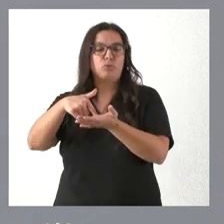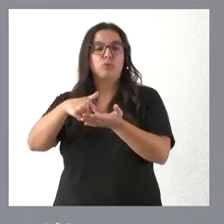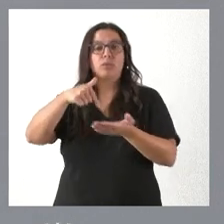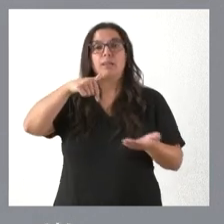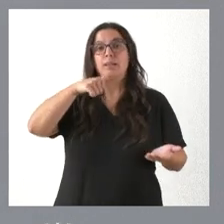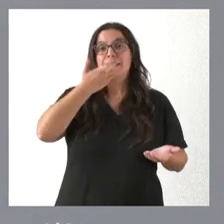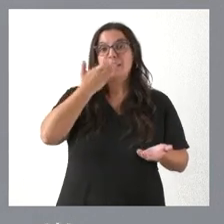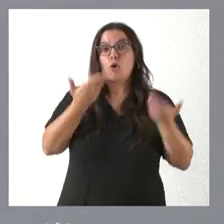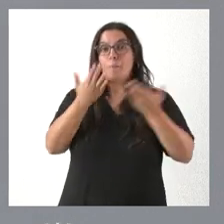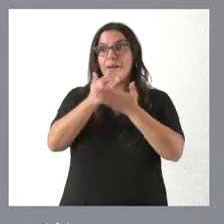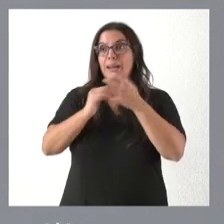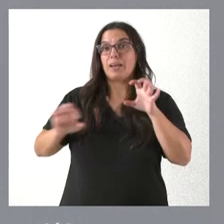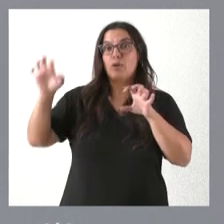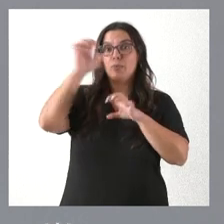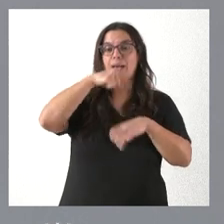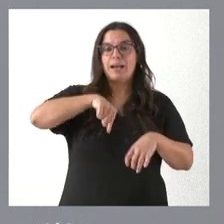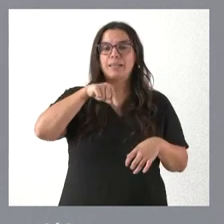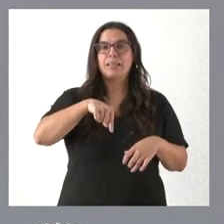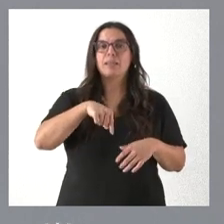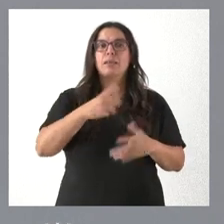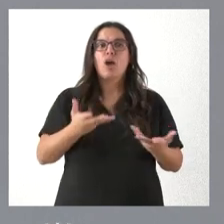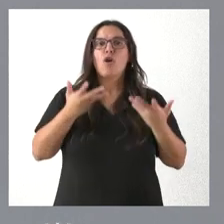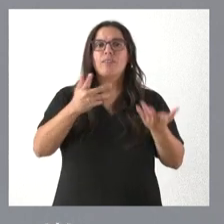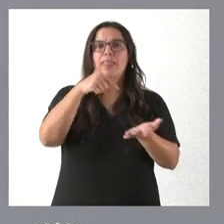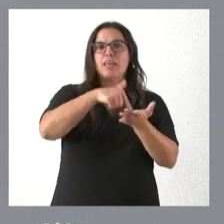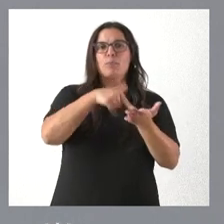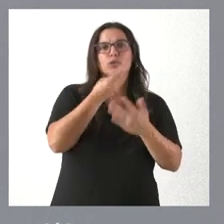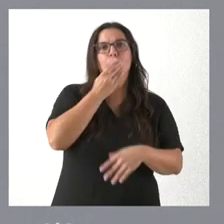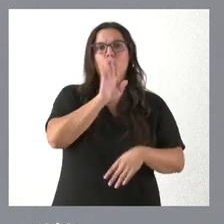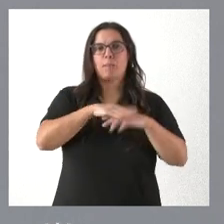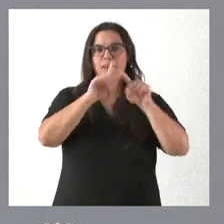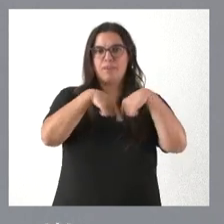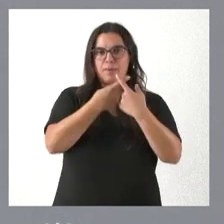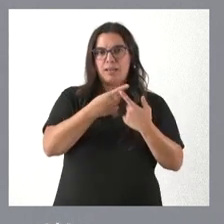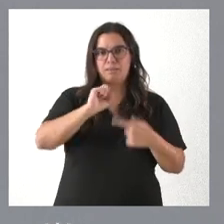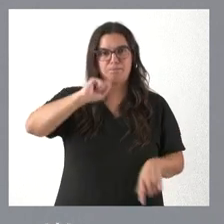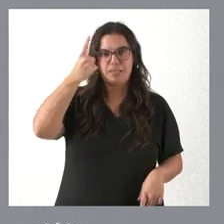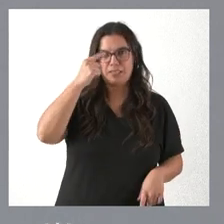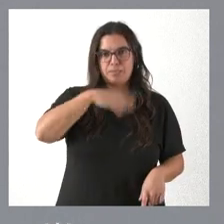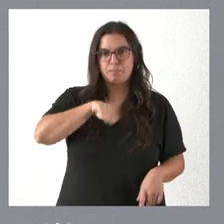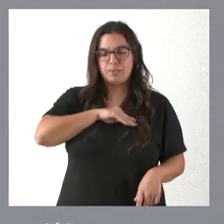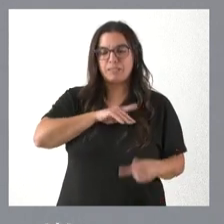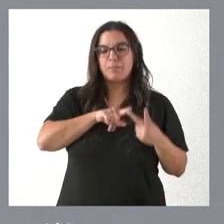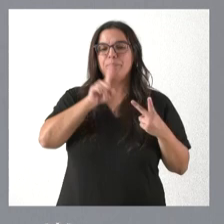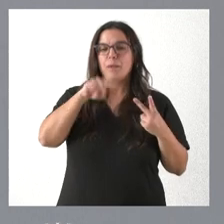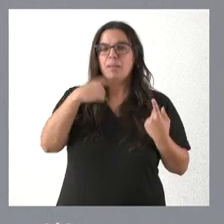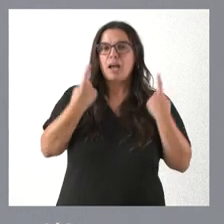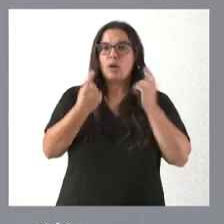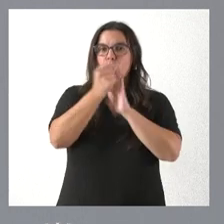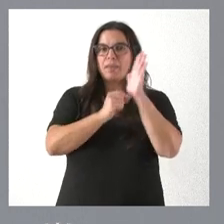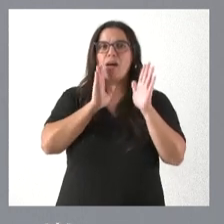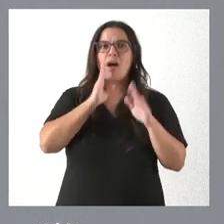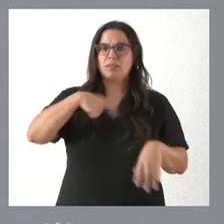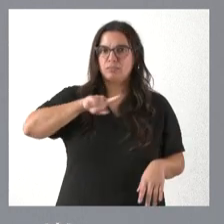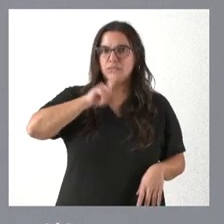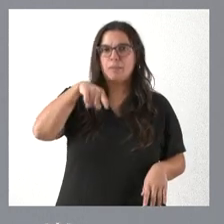la primera comunidad Autónoma del tratamiento fiscal a las familias lo somos también en gran medida desde el punto de vista de algunas de estas medidas